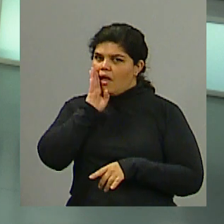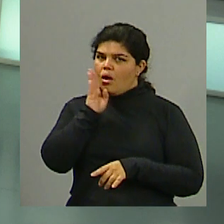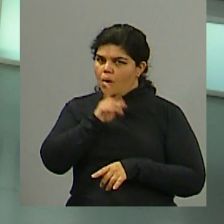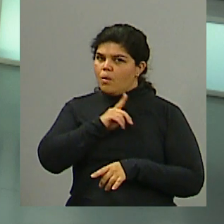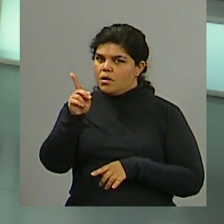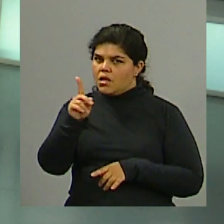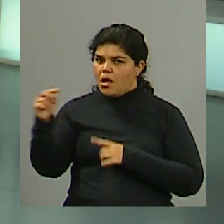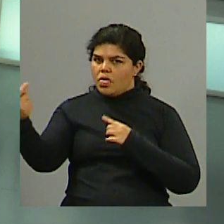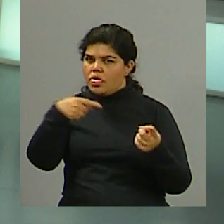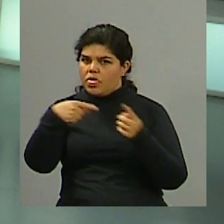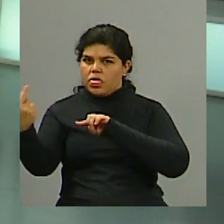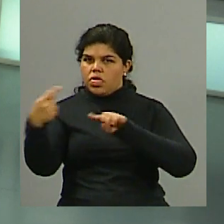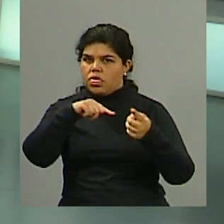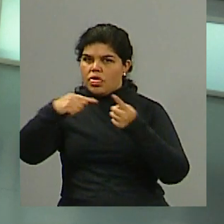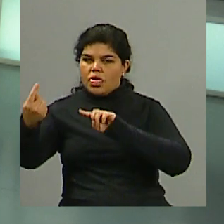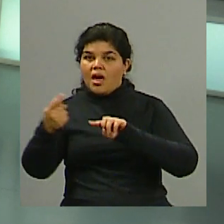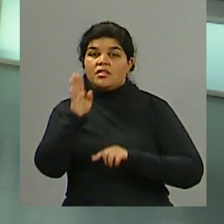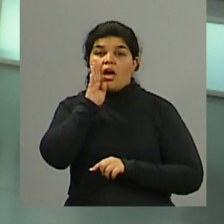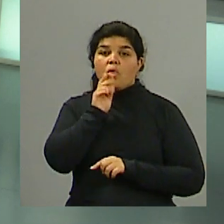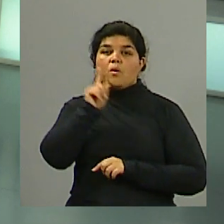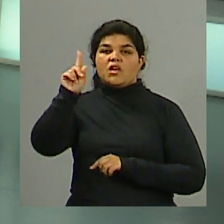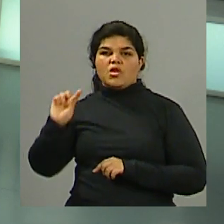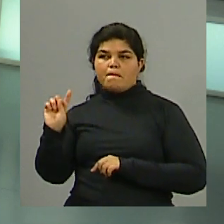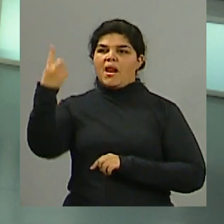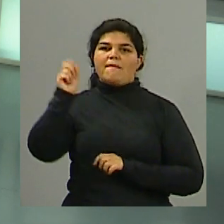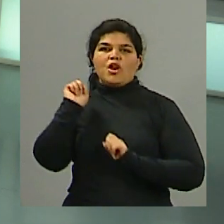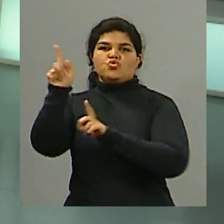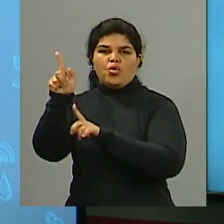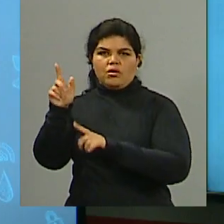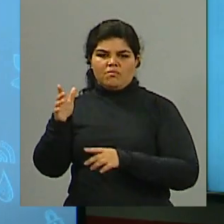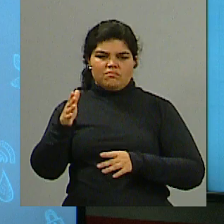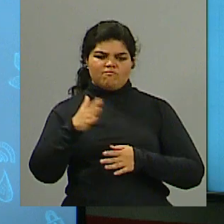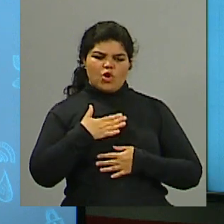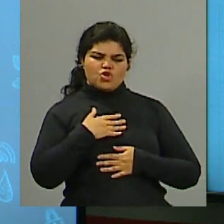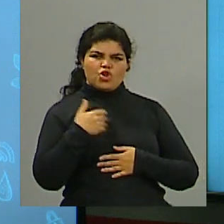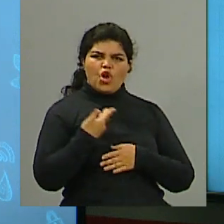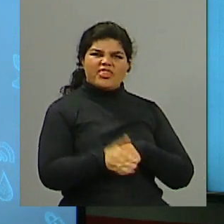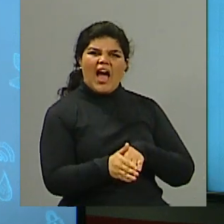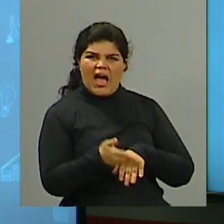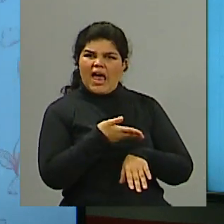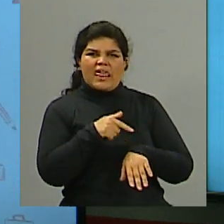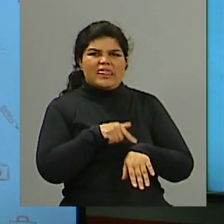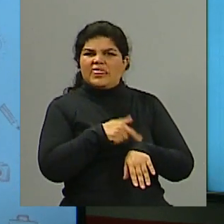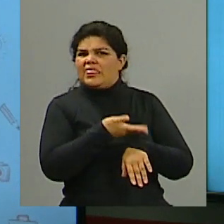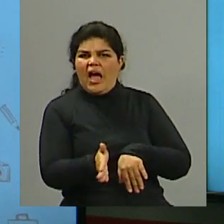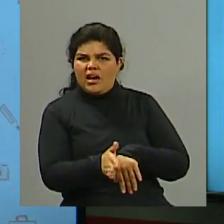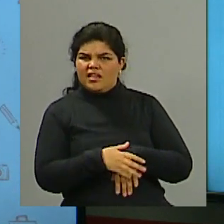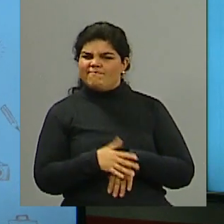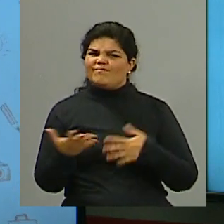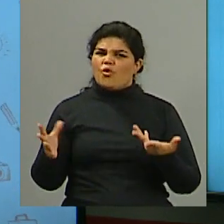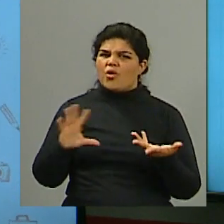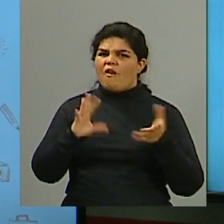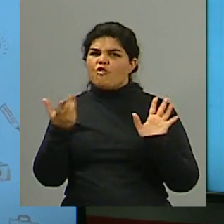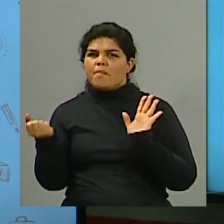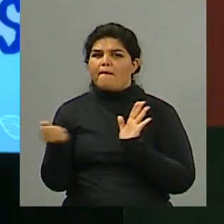primera transmisión. Ellos aducen haber sido ellos primero, después nosotros. Es una cuestión de patentamiento que lo que